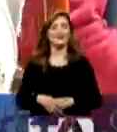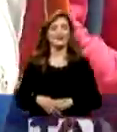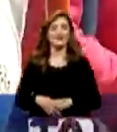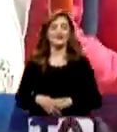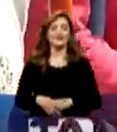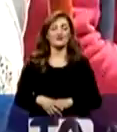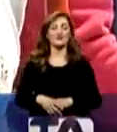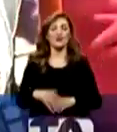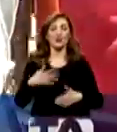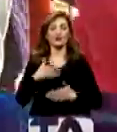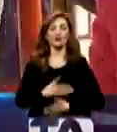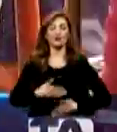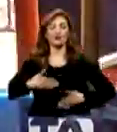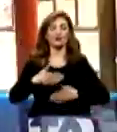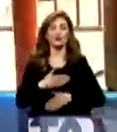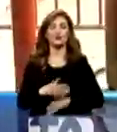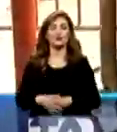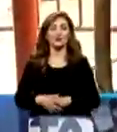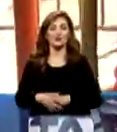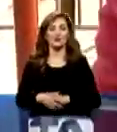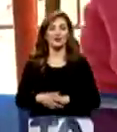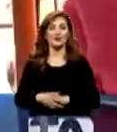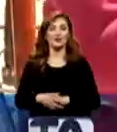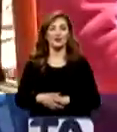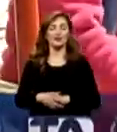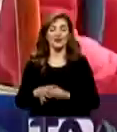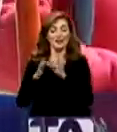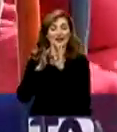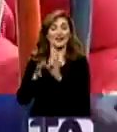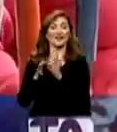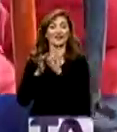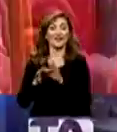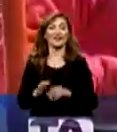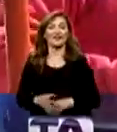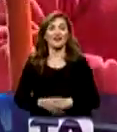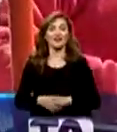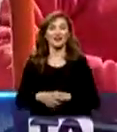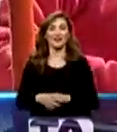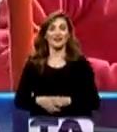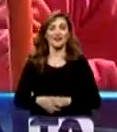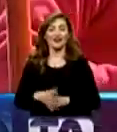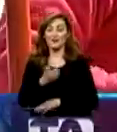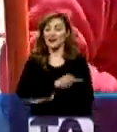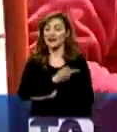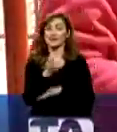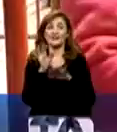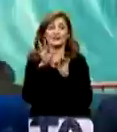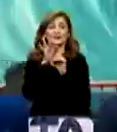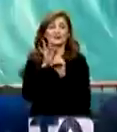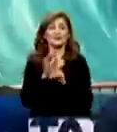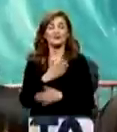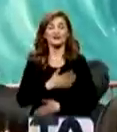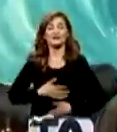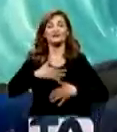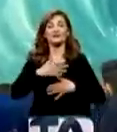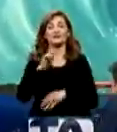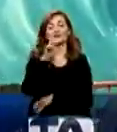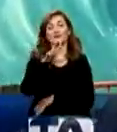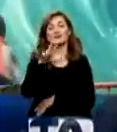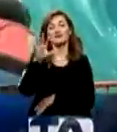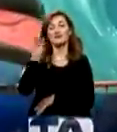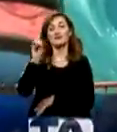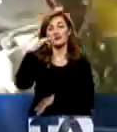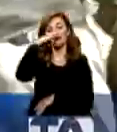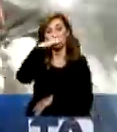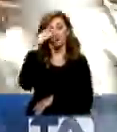A disfrutar con mis compañeros y pasar un día divertido. En total,